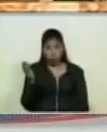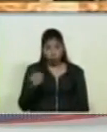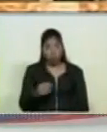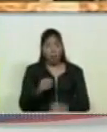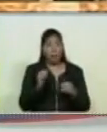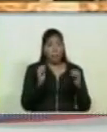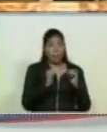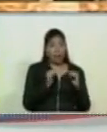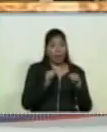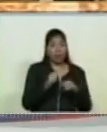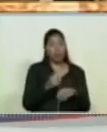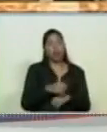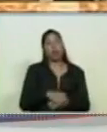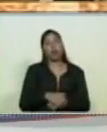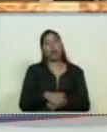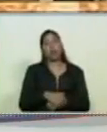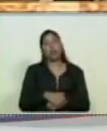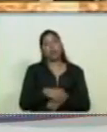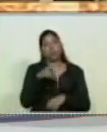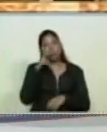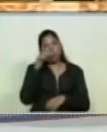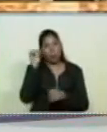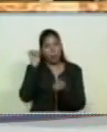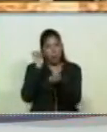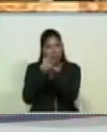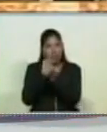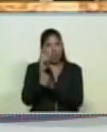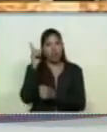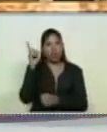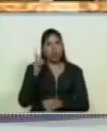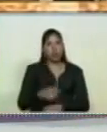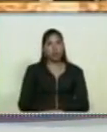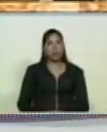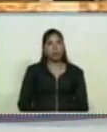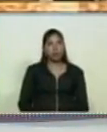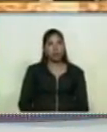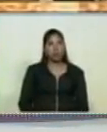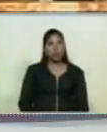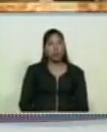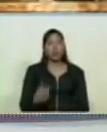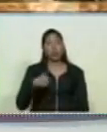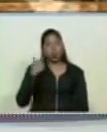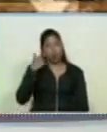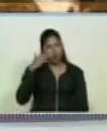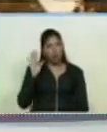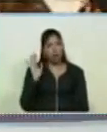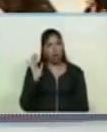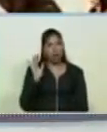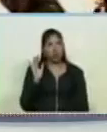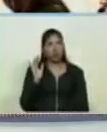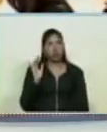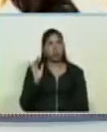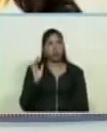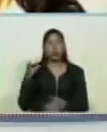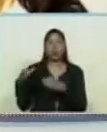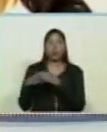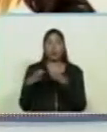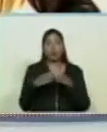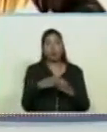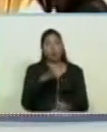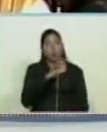Mérida, Erika Faría Peña, yo creo que las bases de misiones